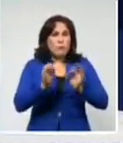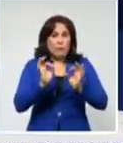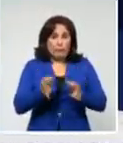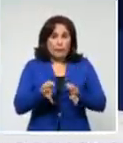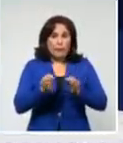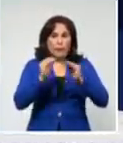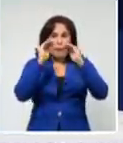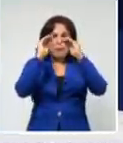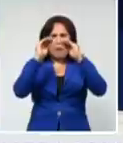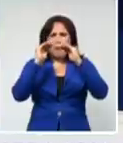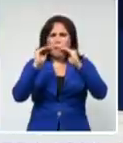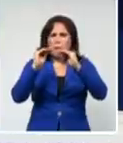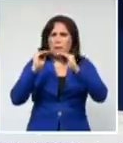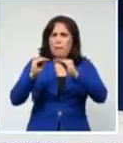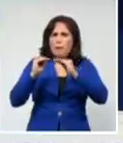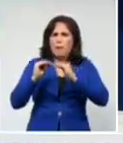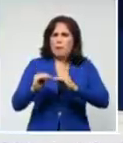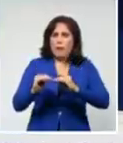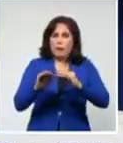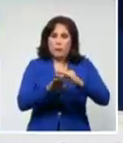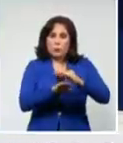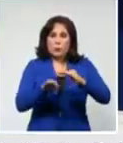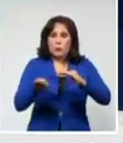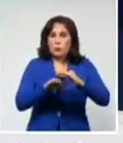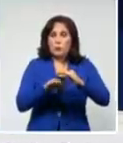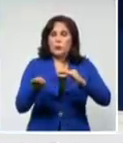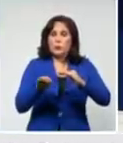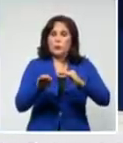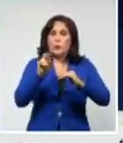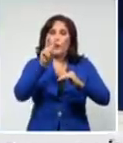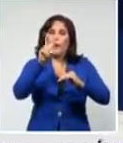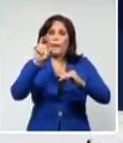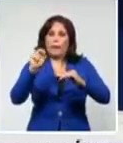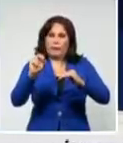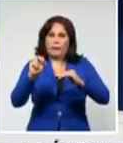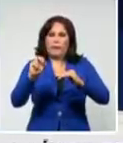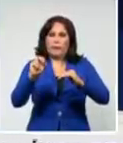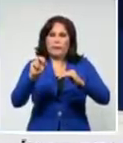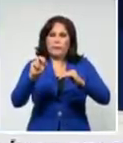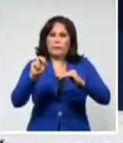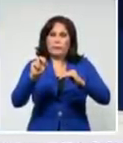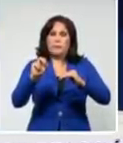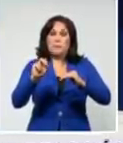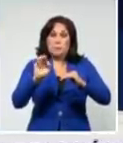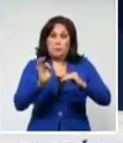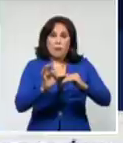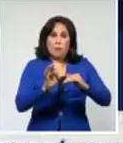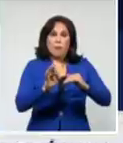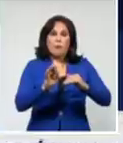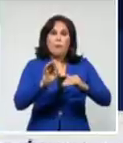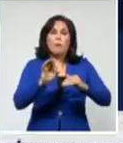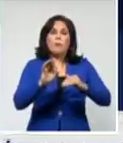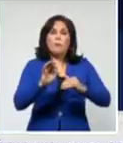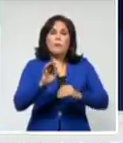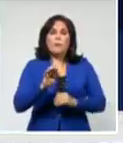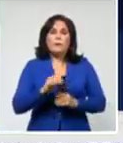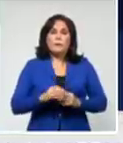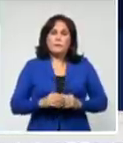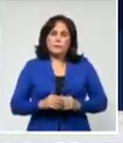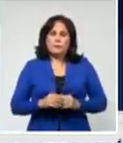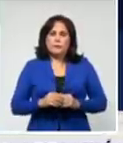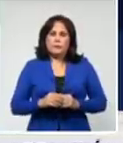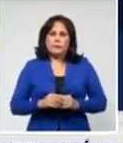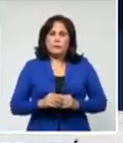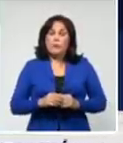pues ocupa el lugar número 20. Y de los países con más, Cuba, hoy con